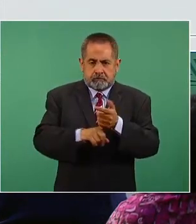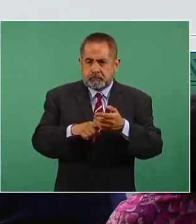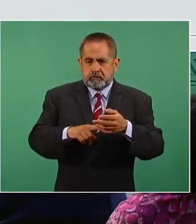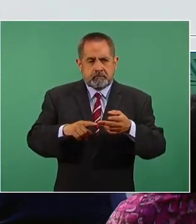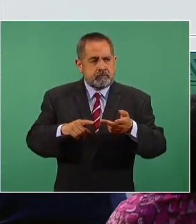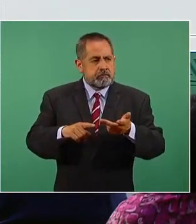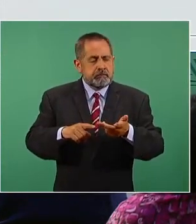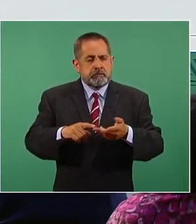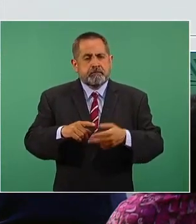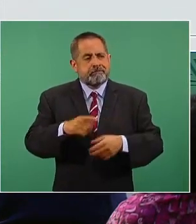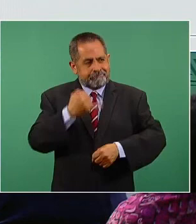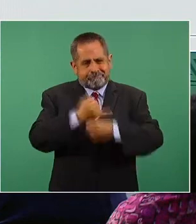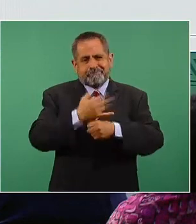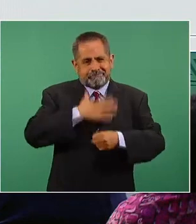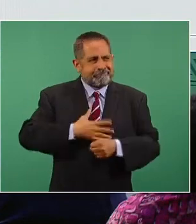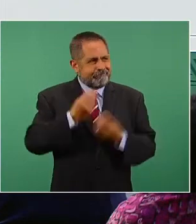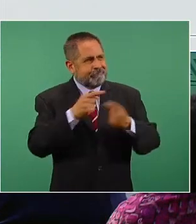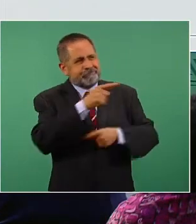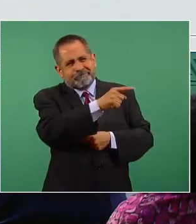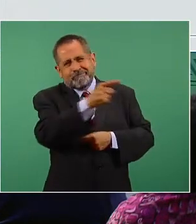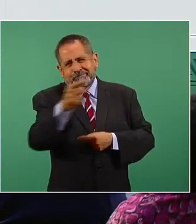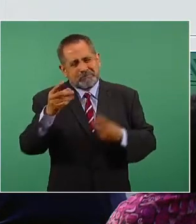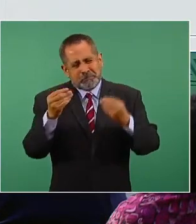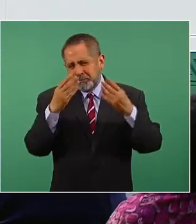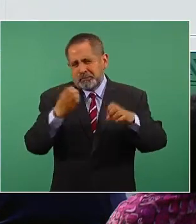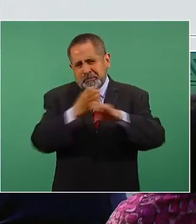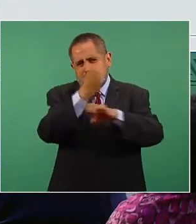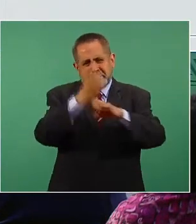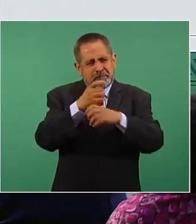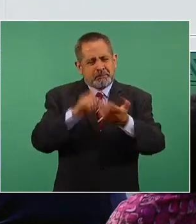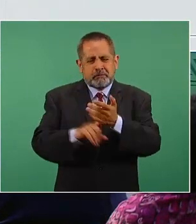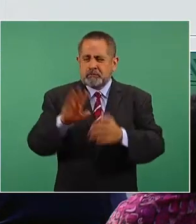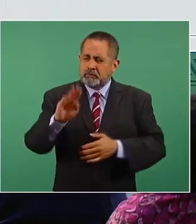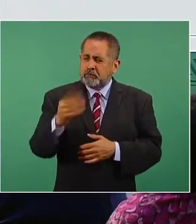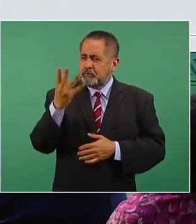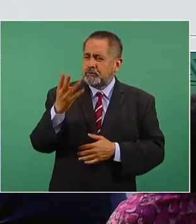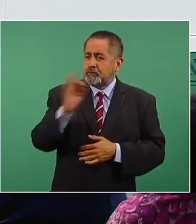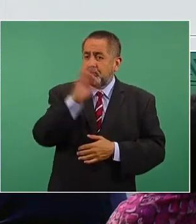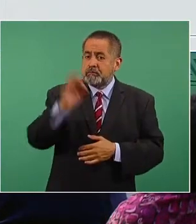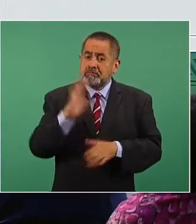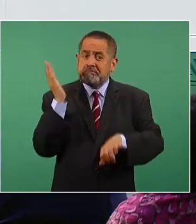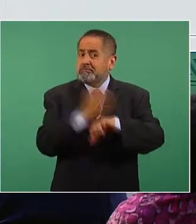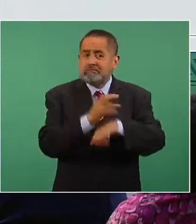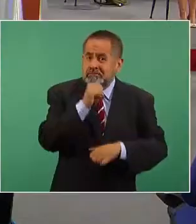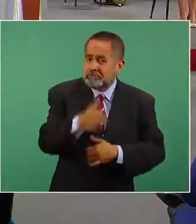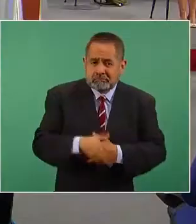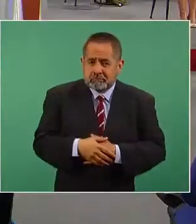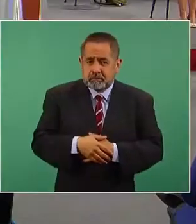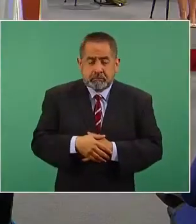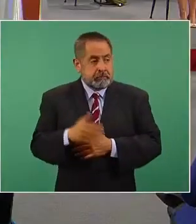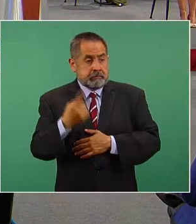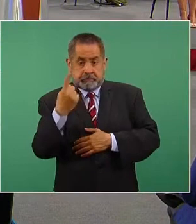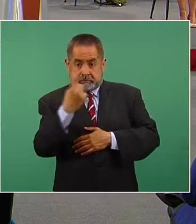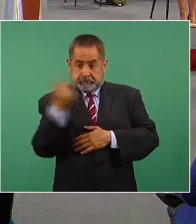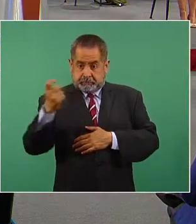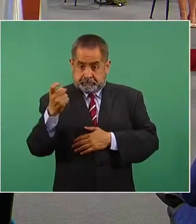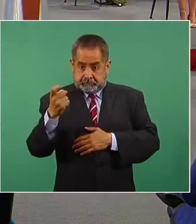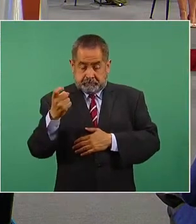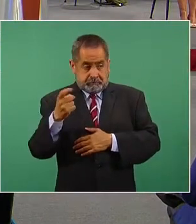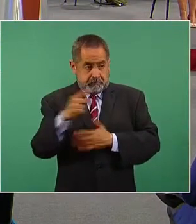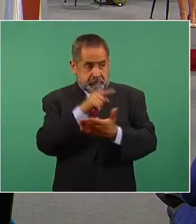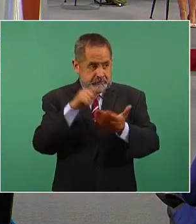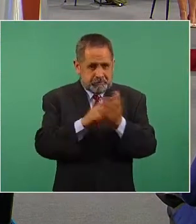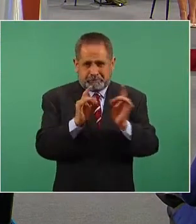de impunidad alcanzan en algunas entidades el 94%, es decir, se resuelven 6 de cada 100